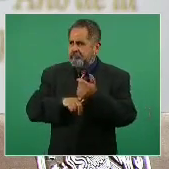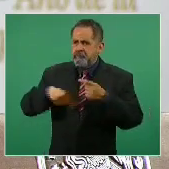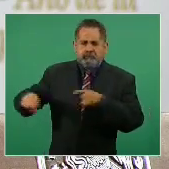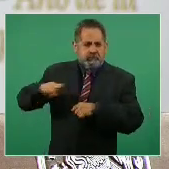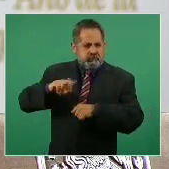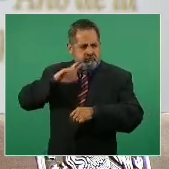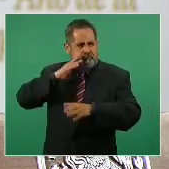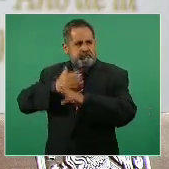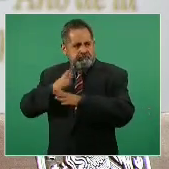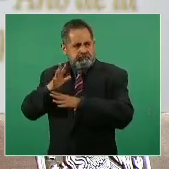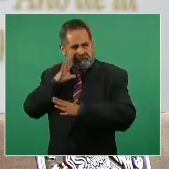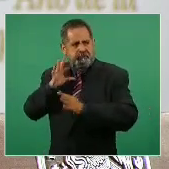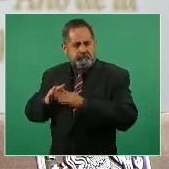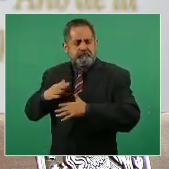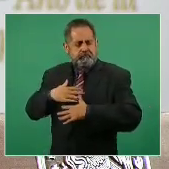responsabilidad.